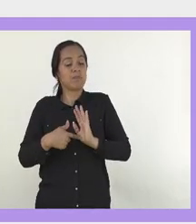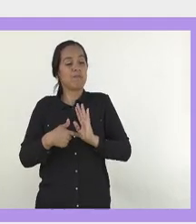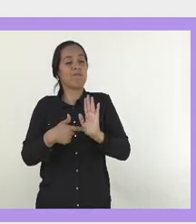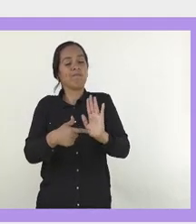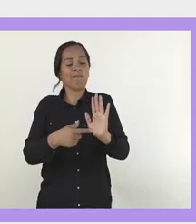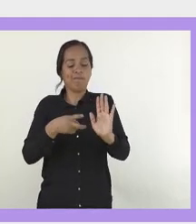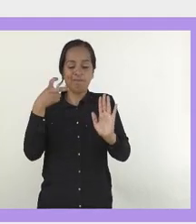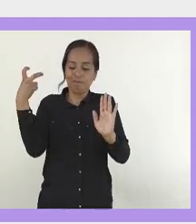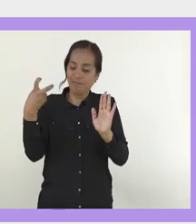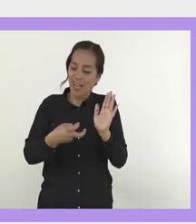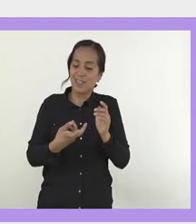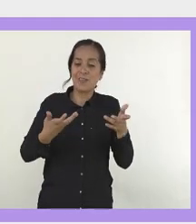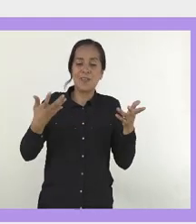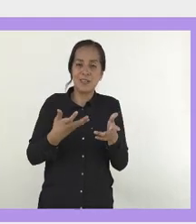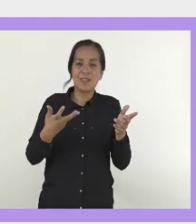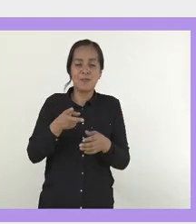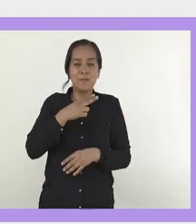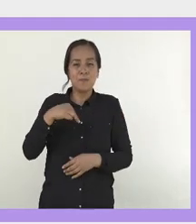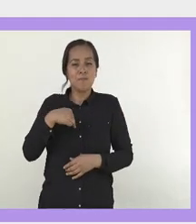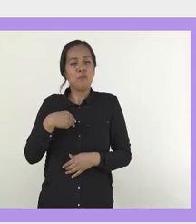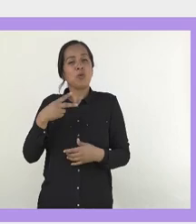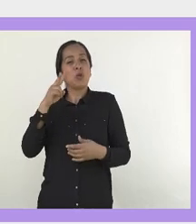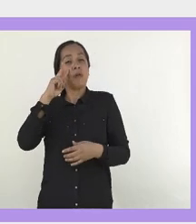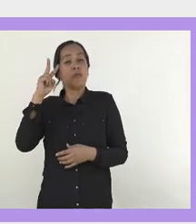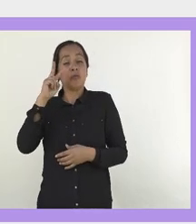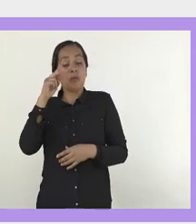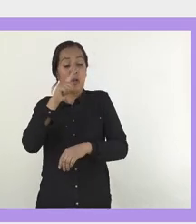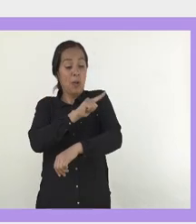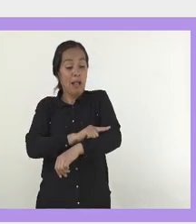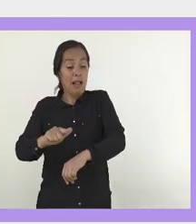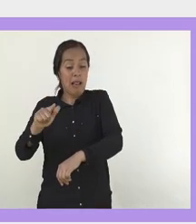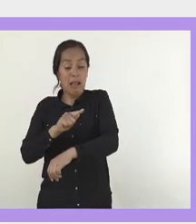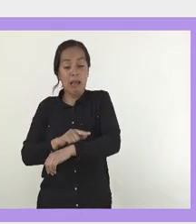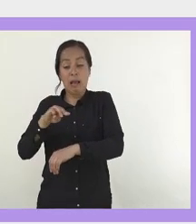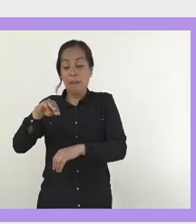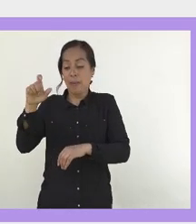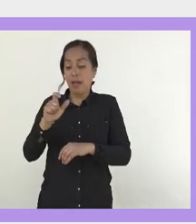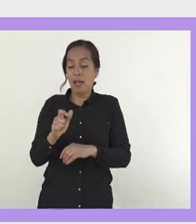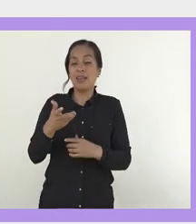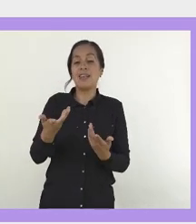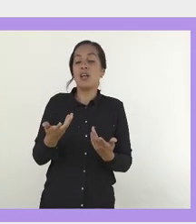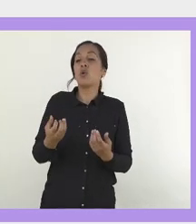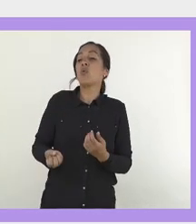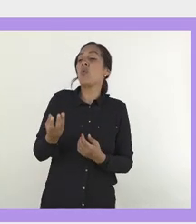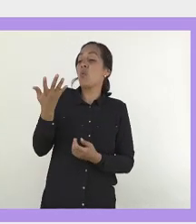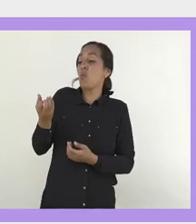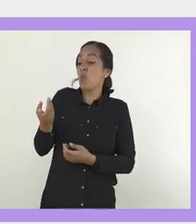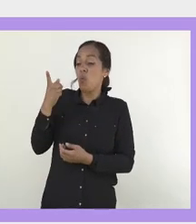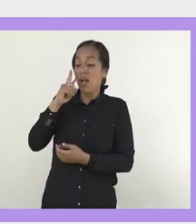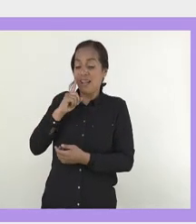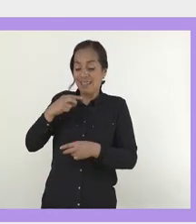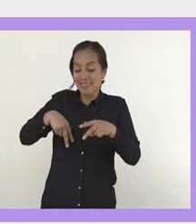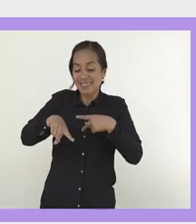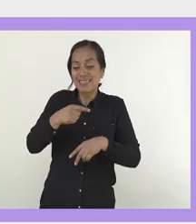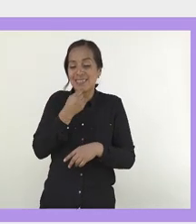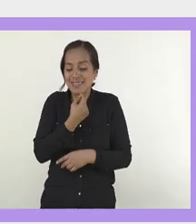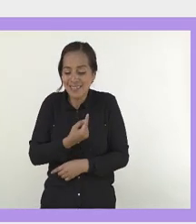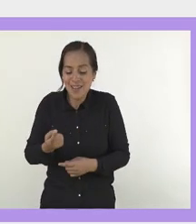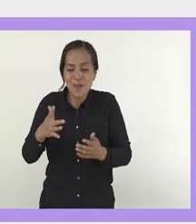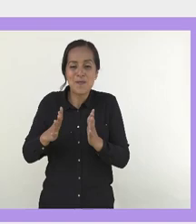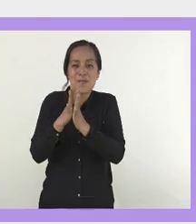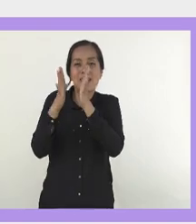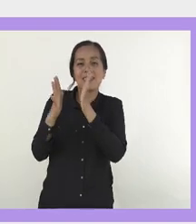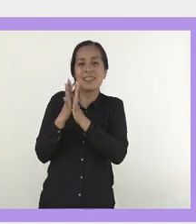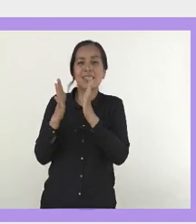ello este lo estamos viendo en en la liga lo estamos viendo en el número de niñas que están este participando